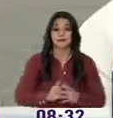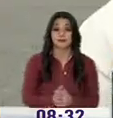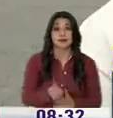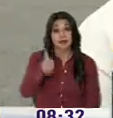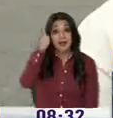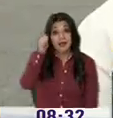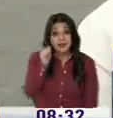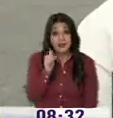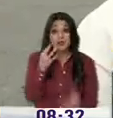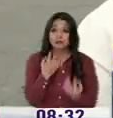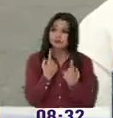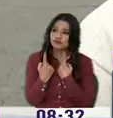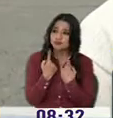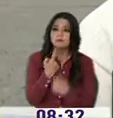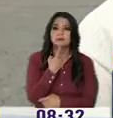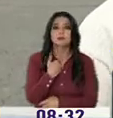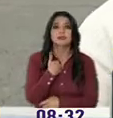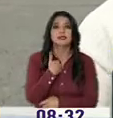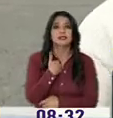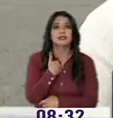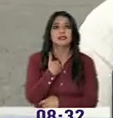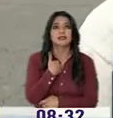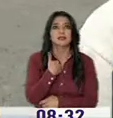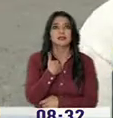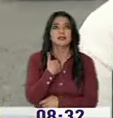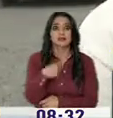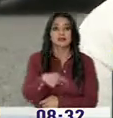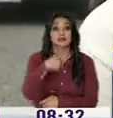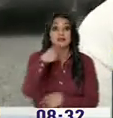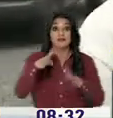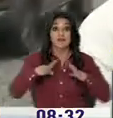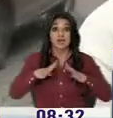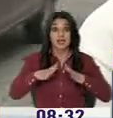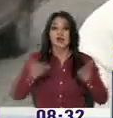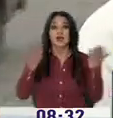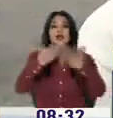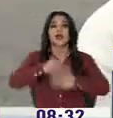ayer conversamos y nos manifestaron que pasado este feriado iban a